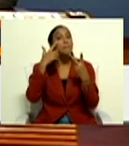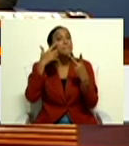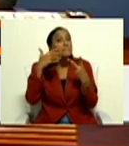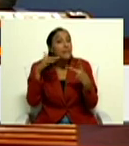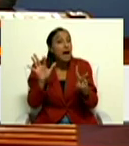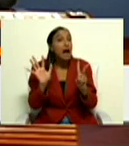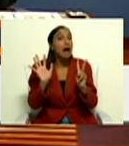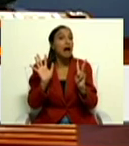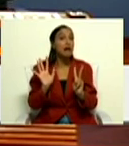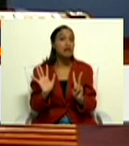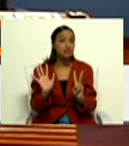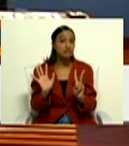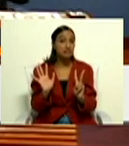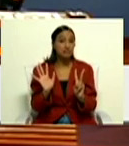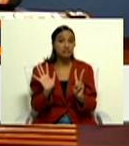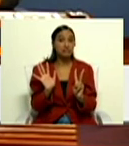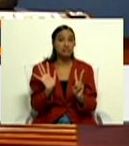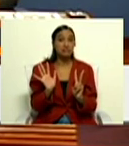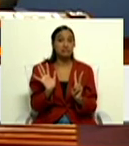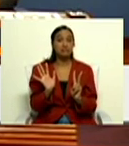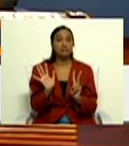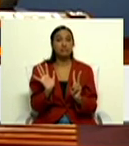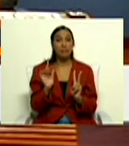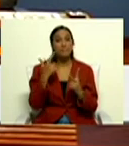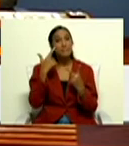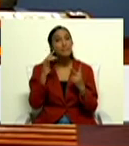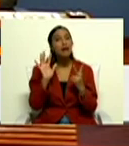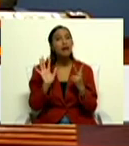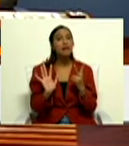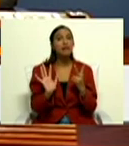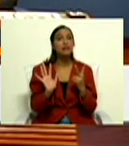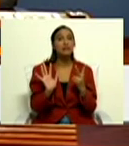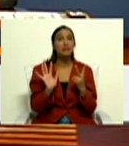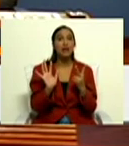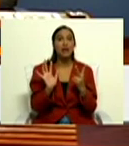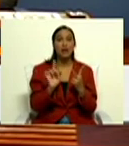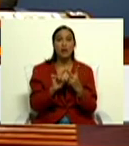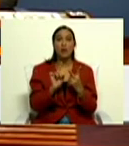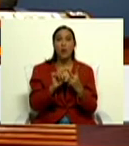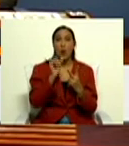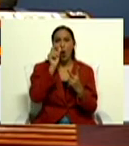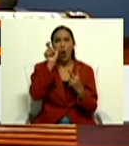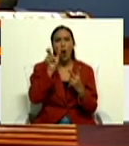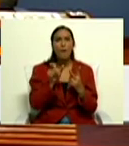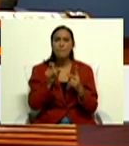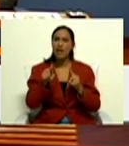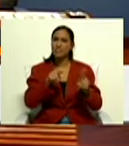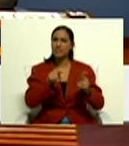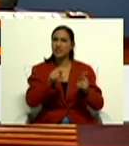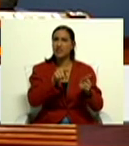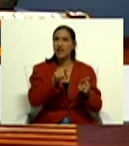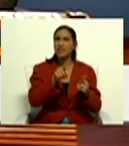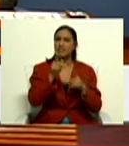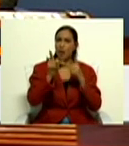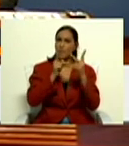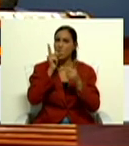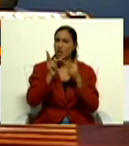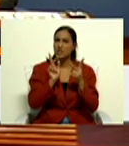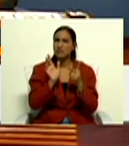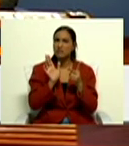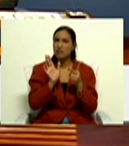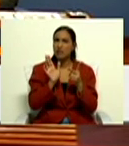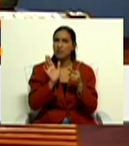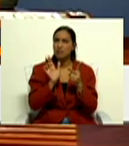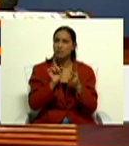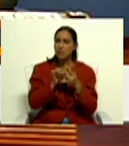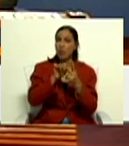porque ese es ahora un barniz, dirigente político vinculado a la causa R.